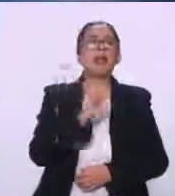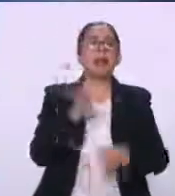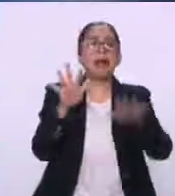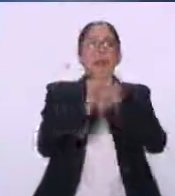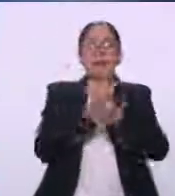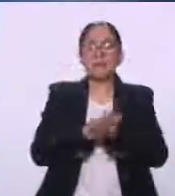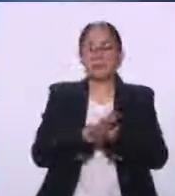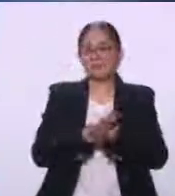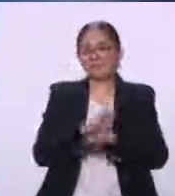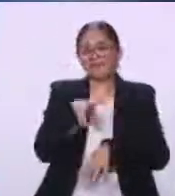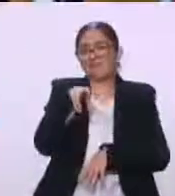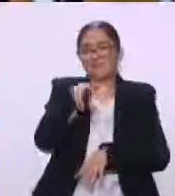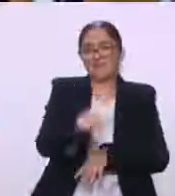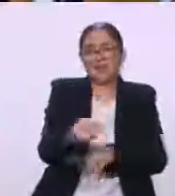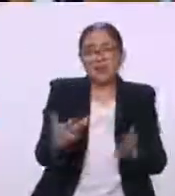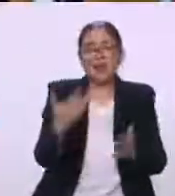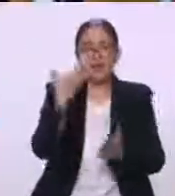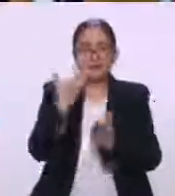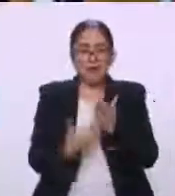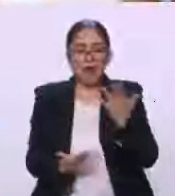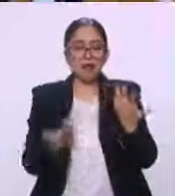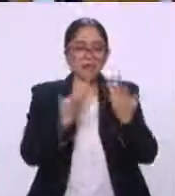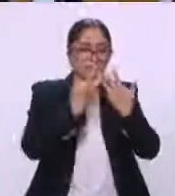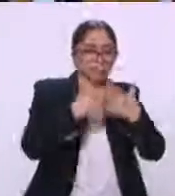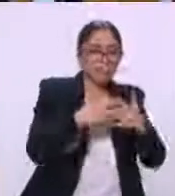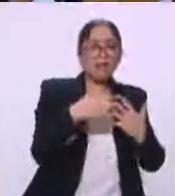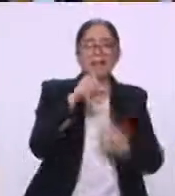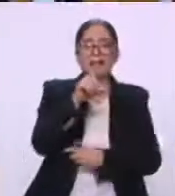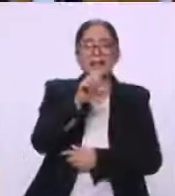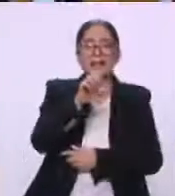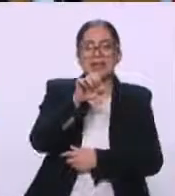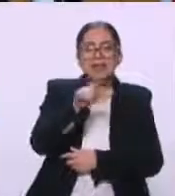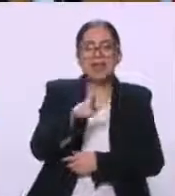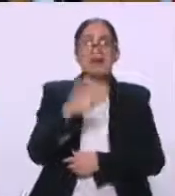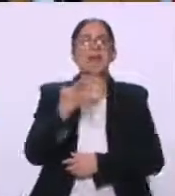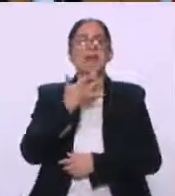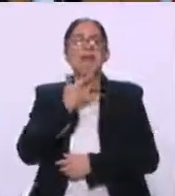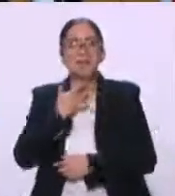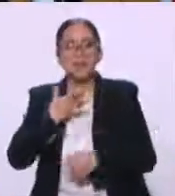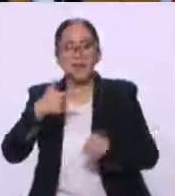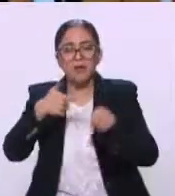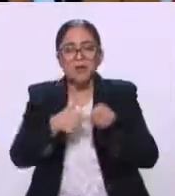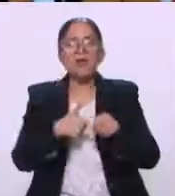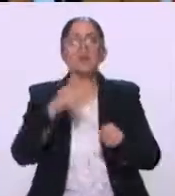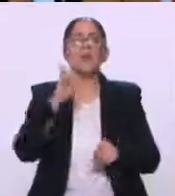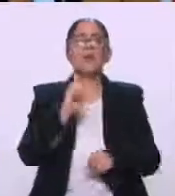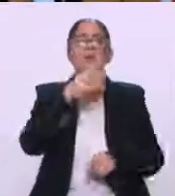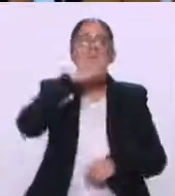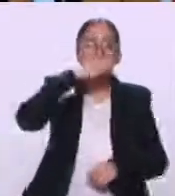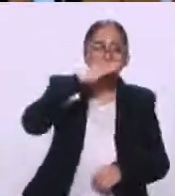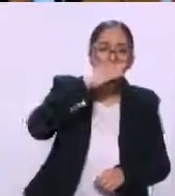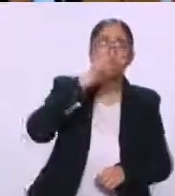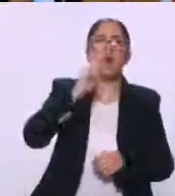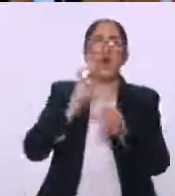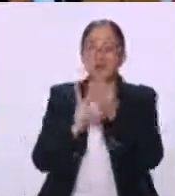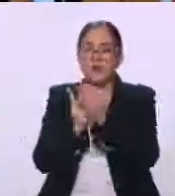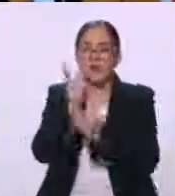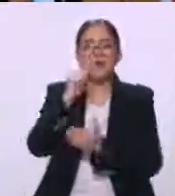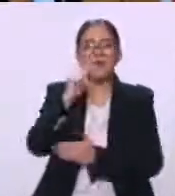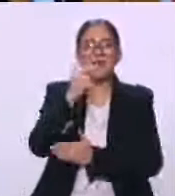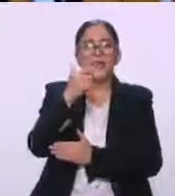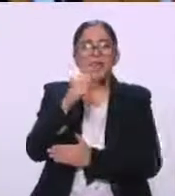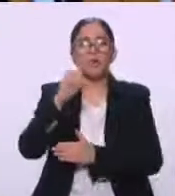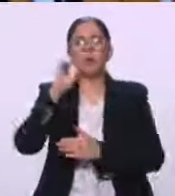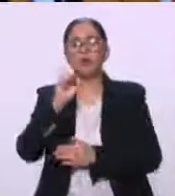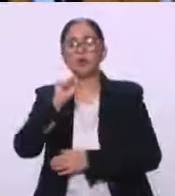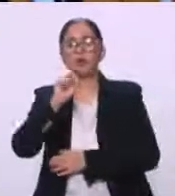los hidrocarburos, del diésel o de la gasolina, o incluso del maíz o del trigo, o la soya, es que la energía eléctrica